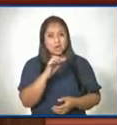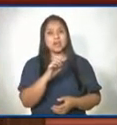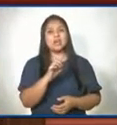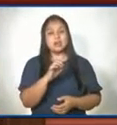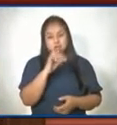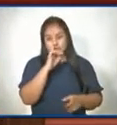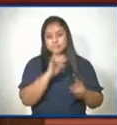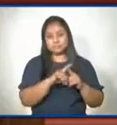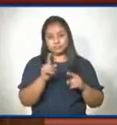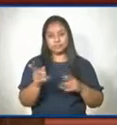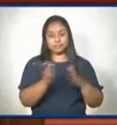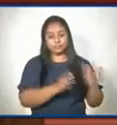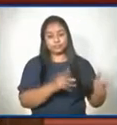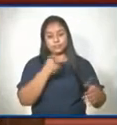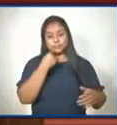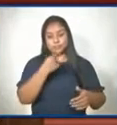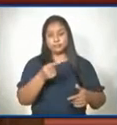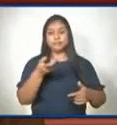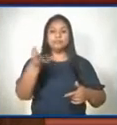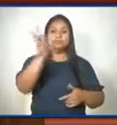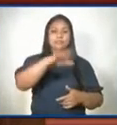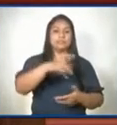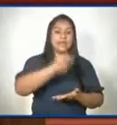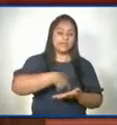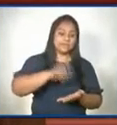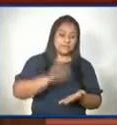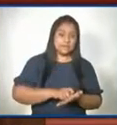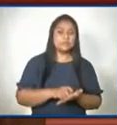y luego proceder a la firma.